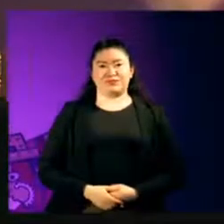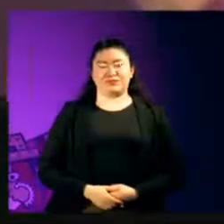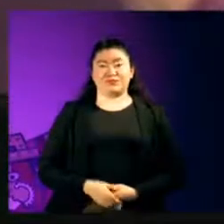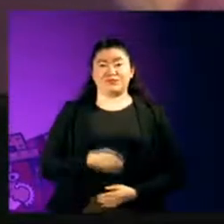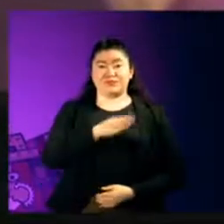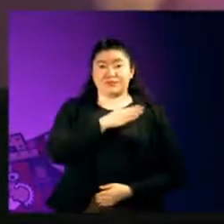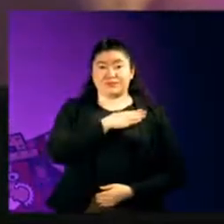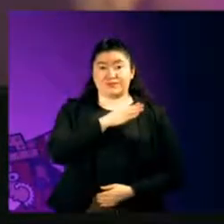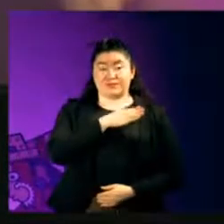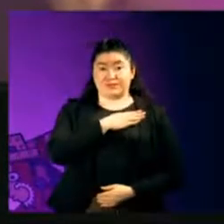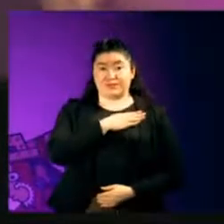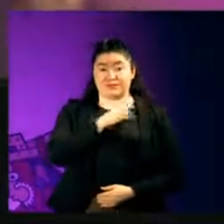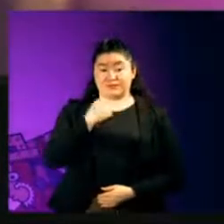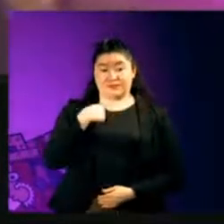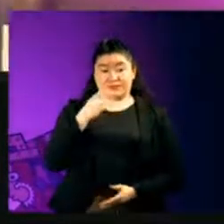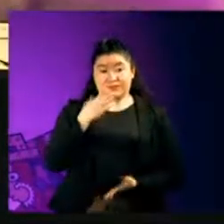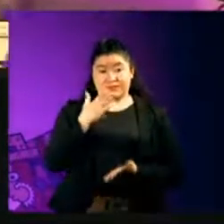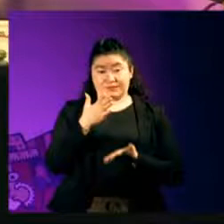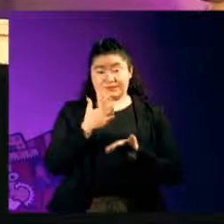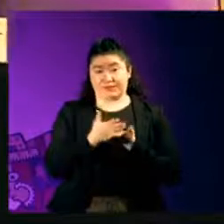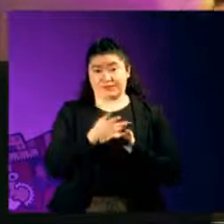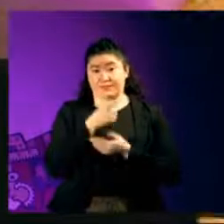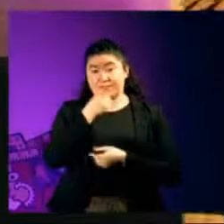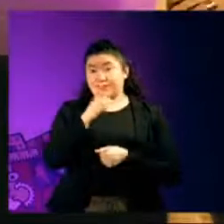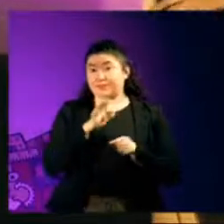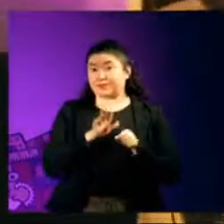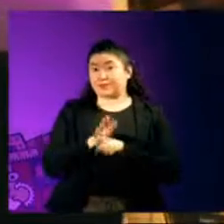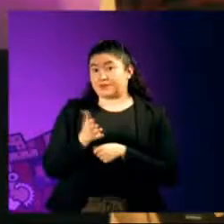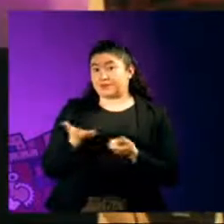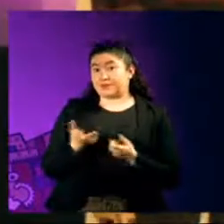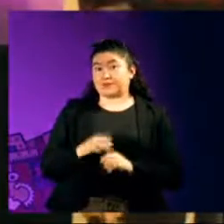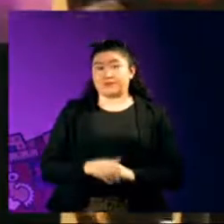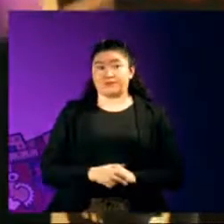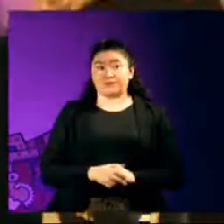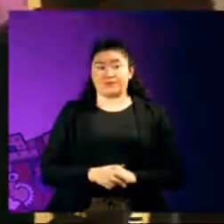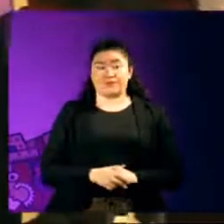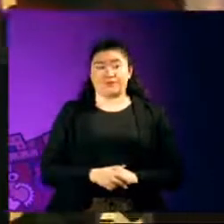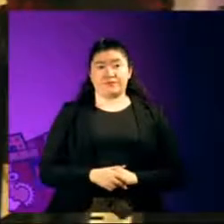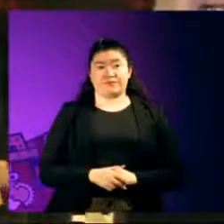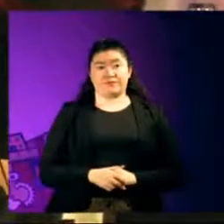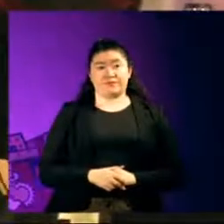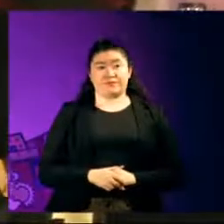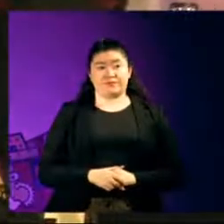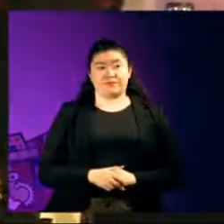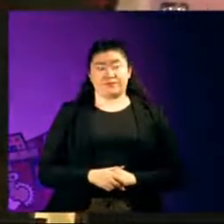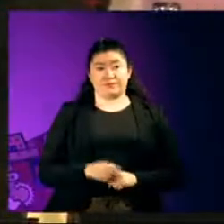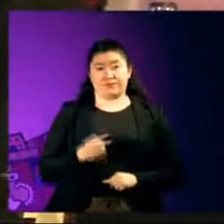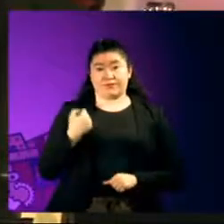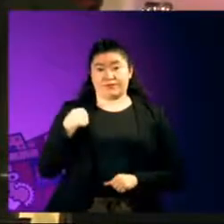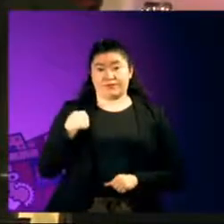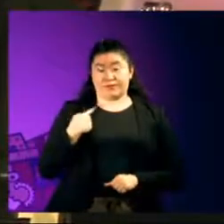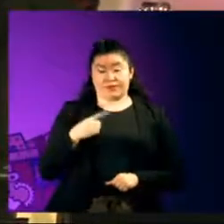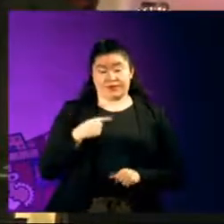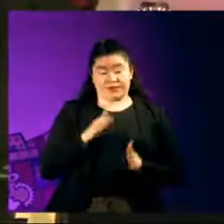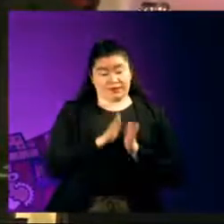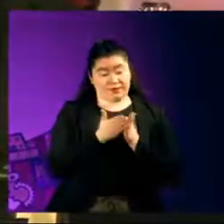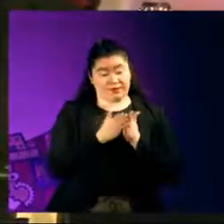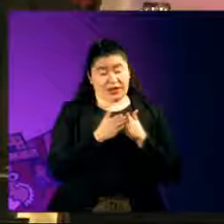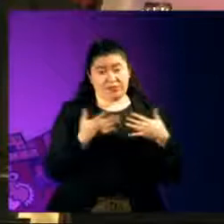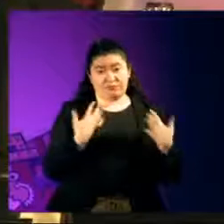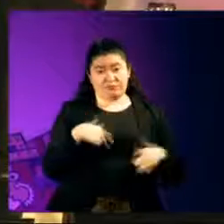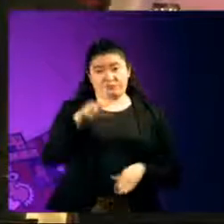bueno a mí ya nomás me restaría a decir que no me sorprende haberme encontrado una novela tan